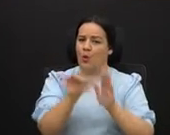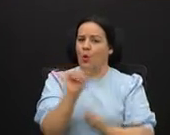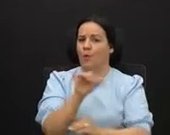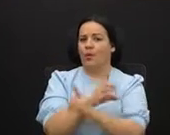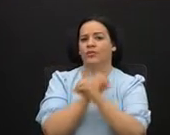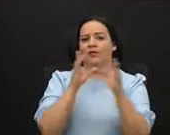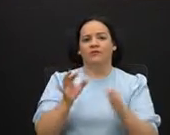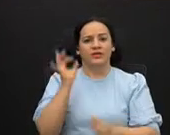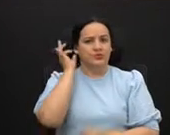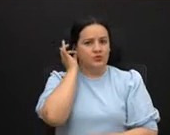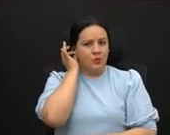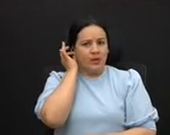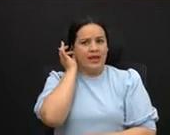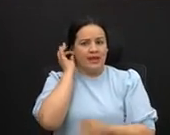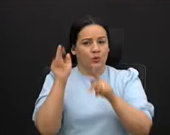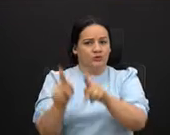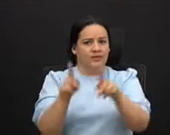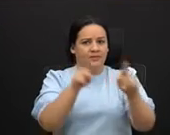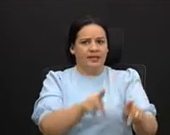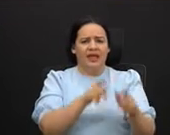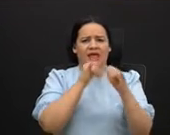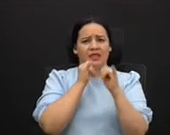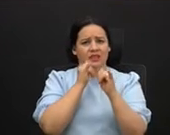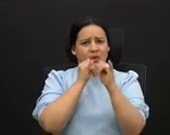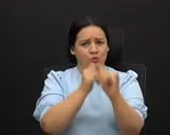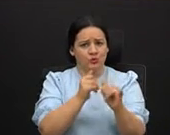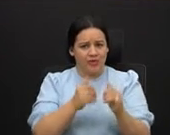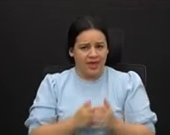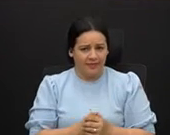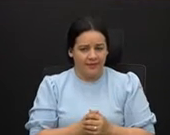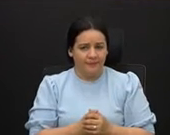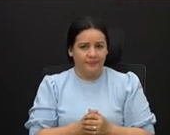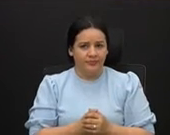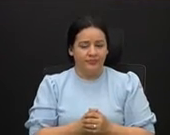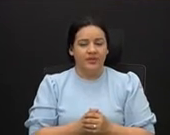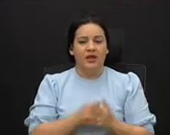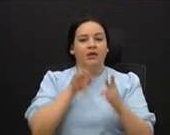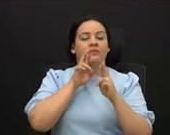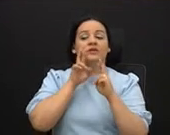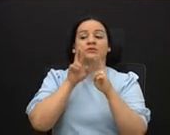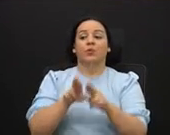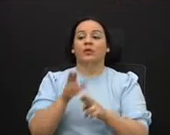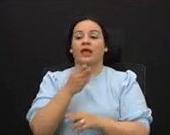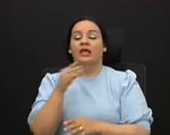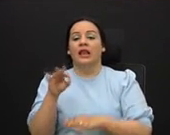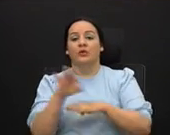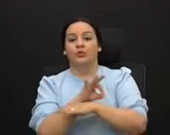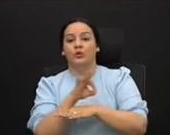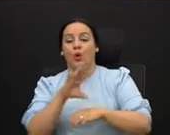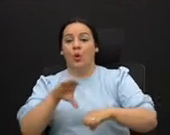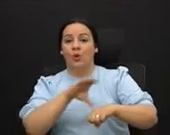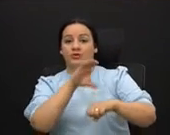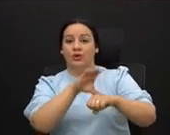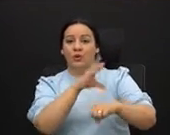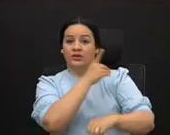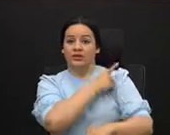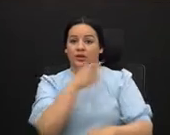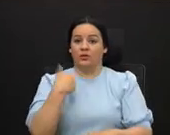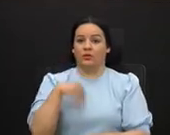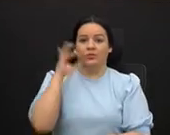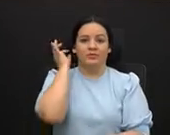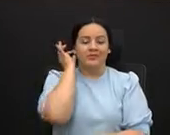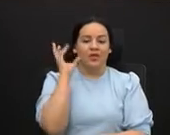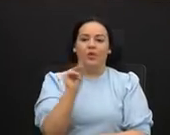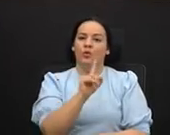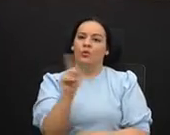habitantes es denunciar. Resulta que las funciones del Consejo de Directores y Directoras no ha